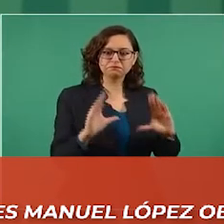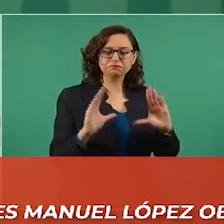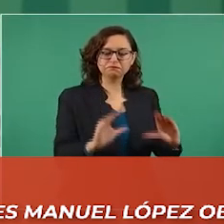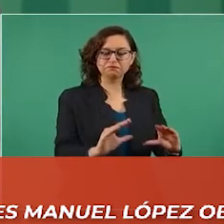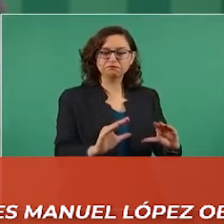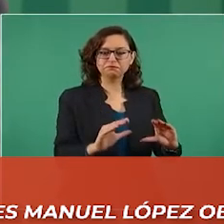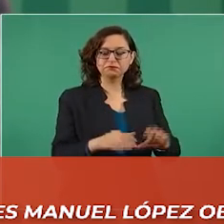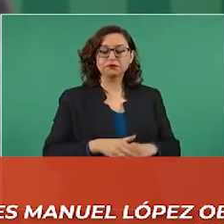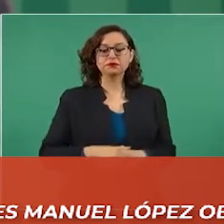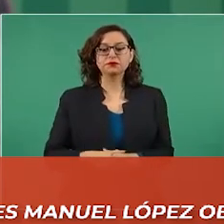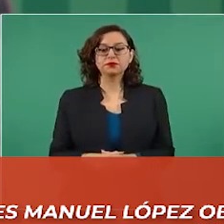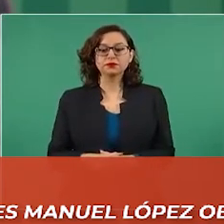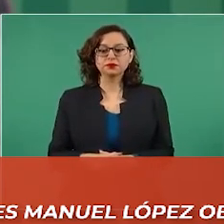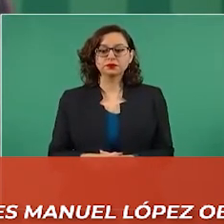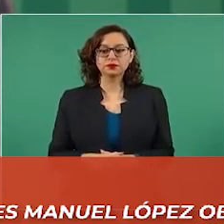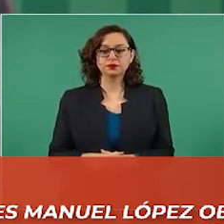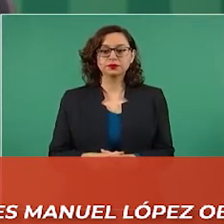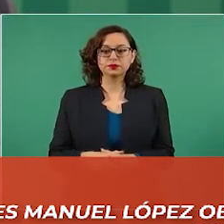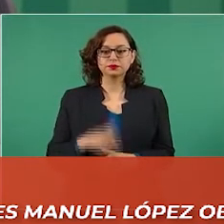Se han